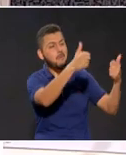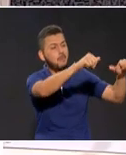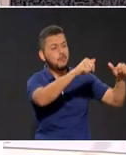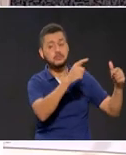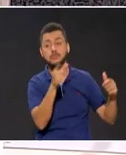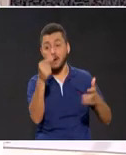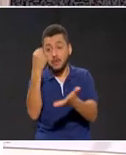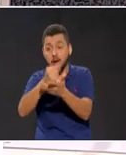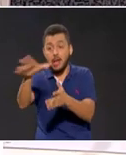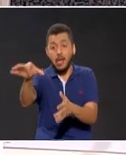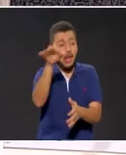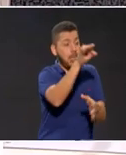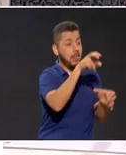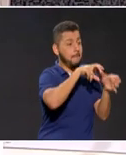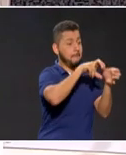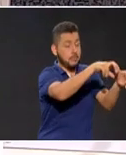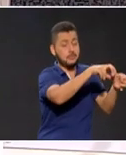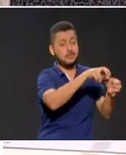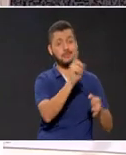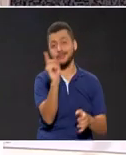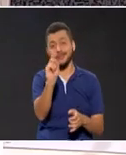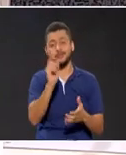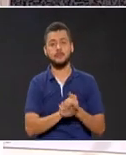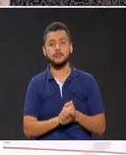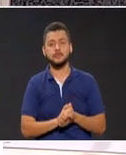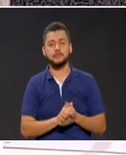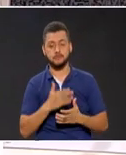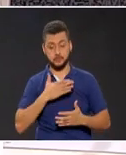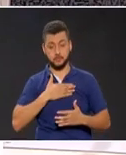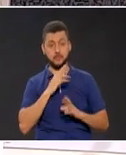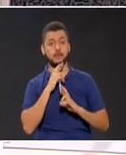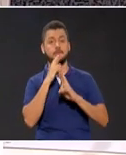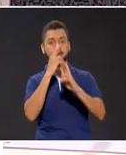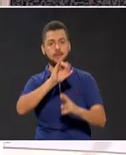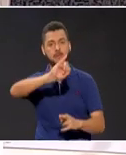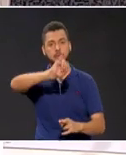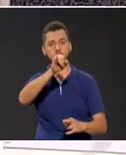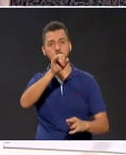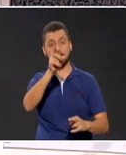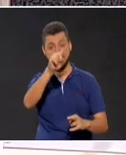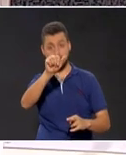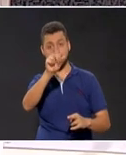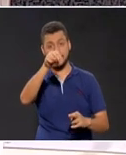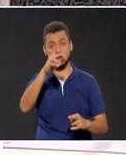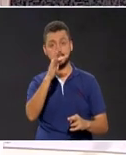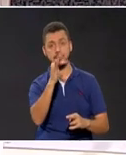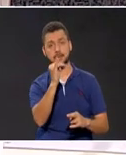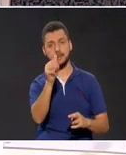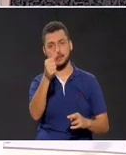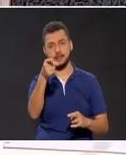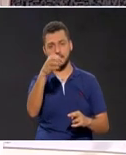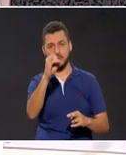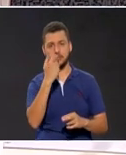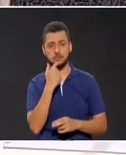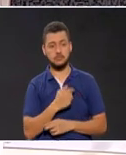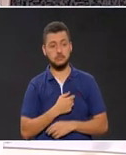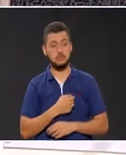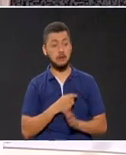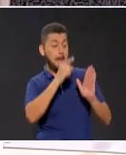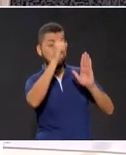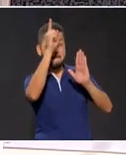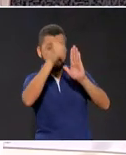más organización, al tener unos corredores por donde vaya rápidamente, pues uno no puede prohibir que los carros particulares estén en la ciudad o que las